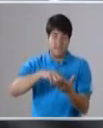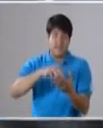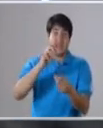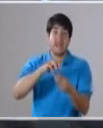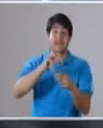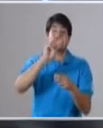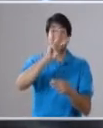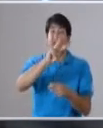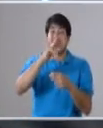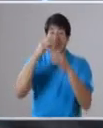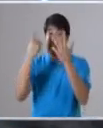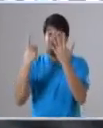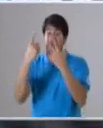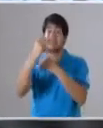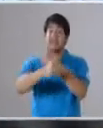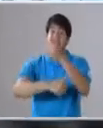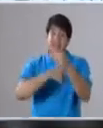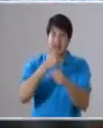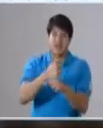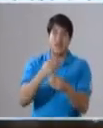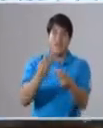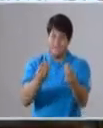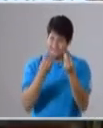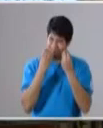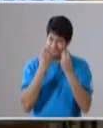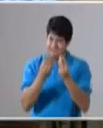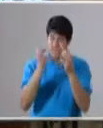gente. Es un montón de gente.